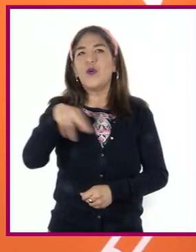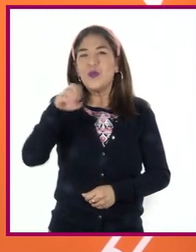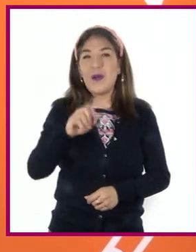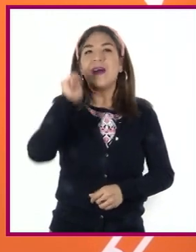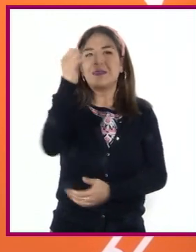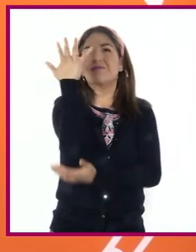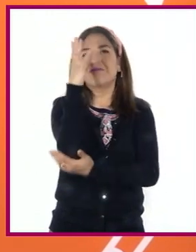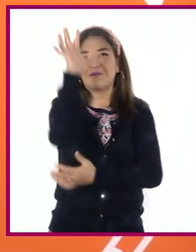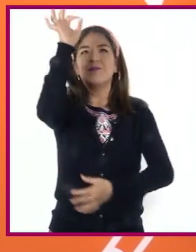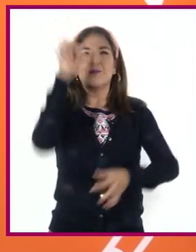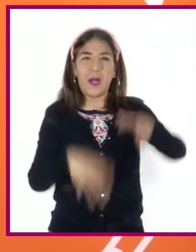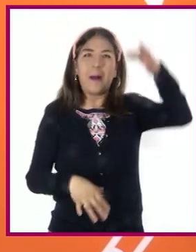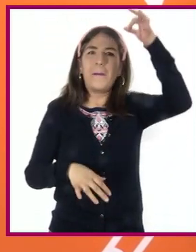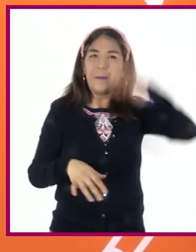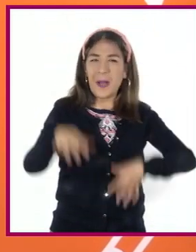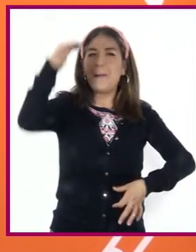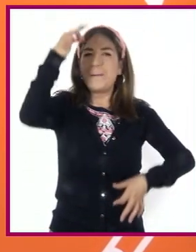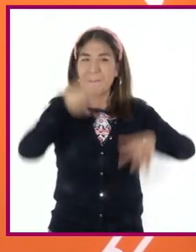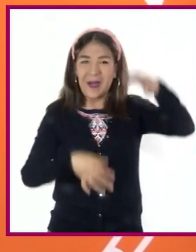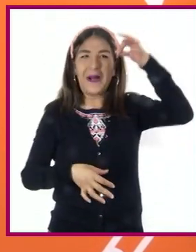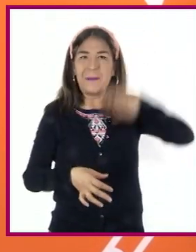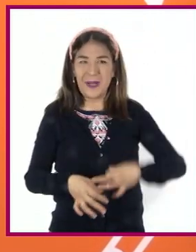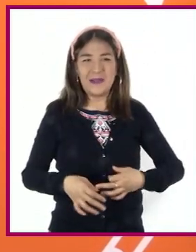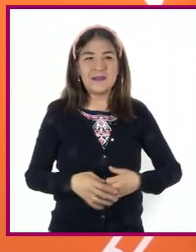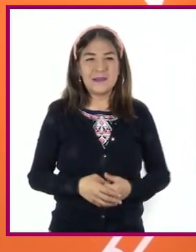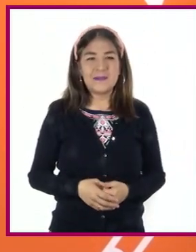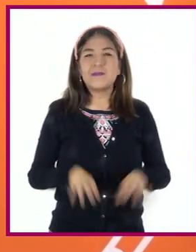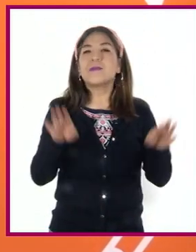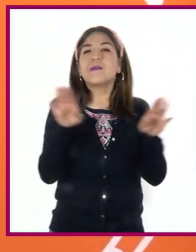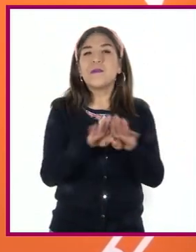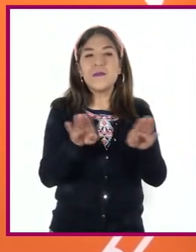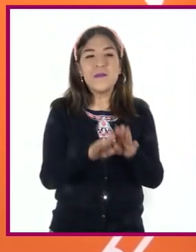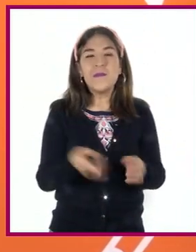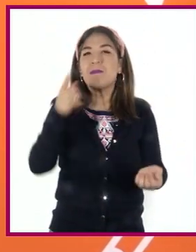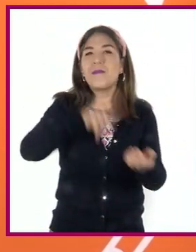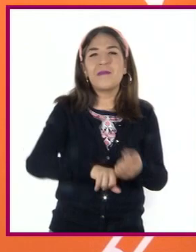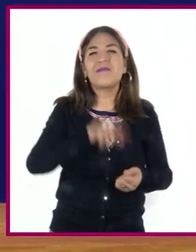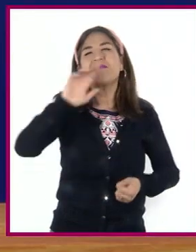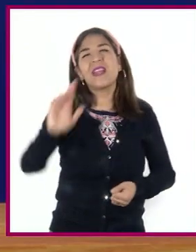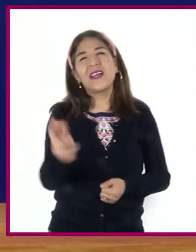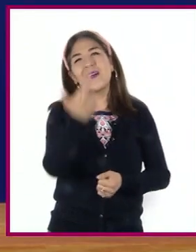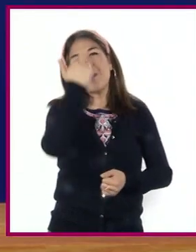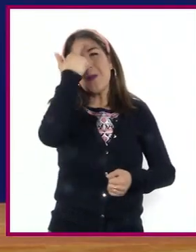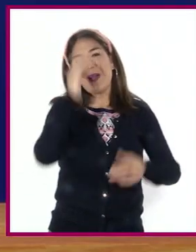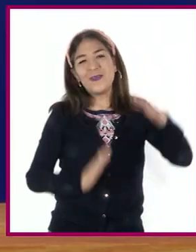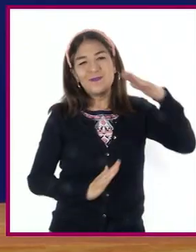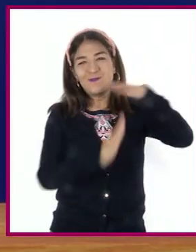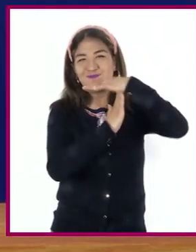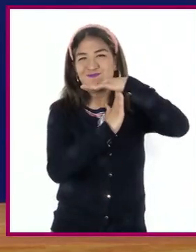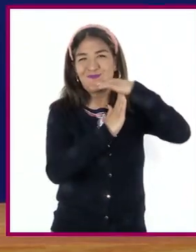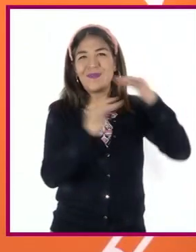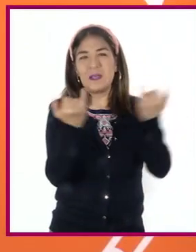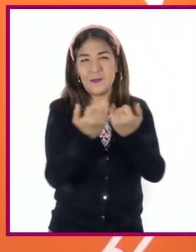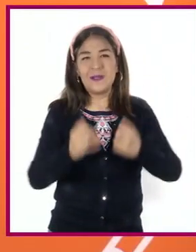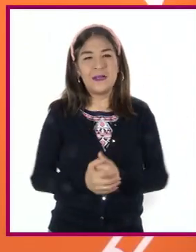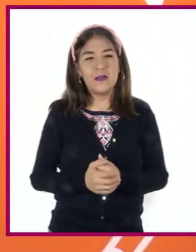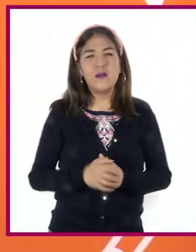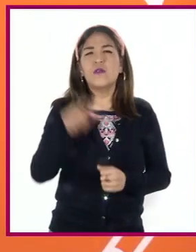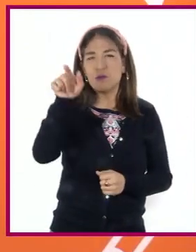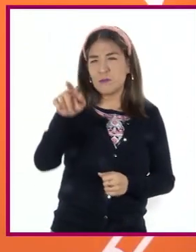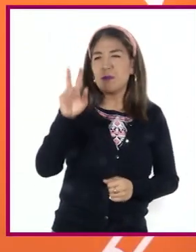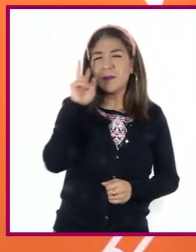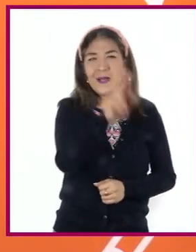Neruda e identifiquemos las metáforas. Te recuerdo como eras el último otoño. Eras